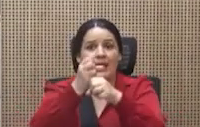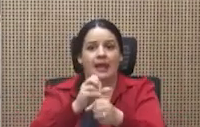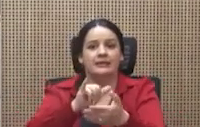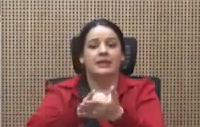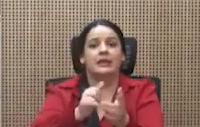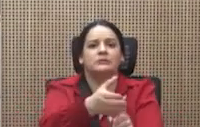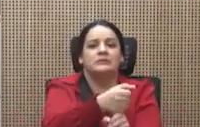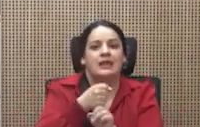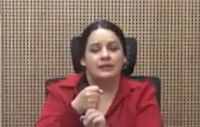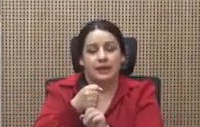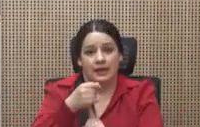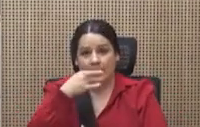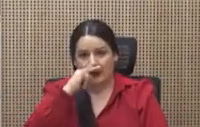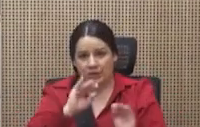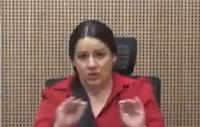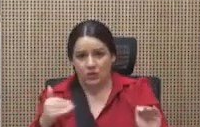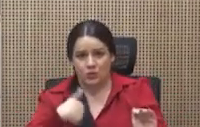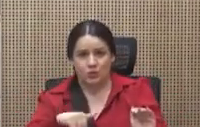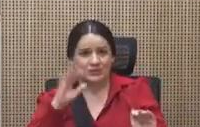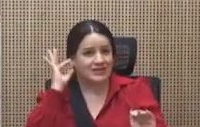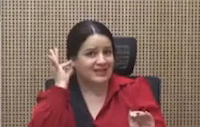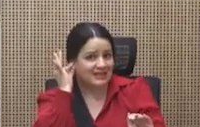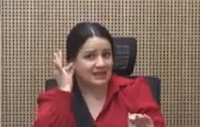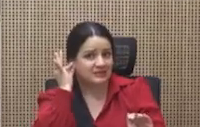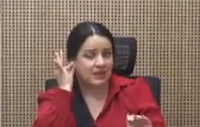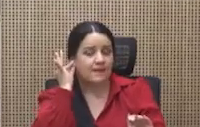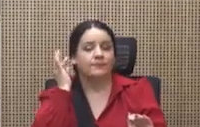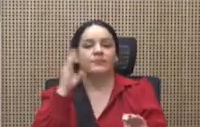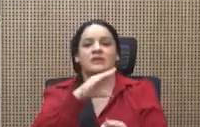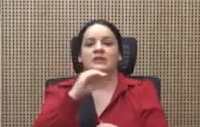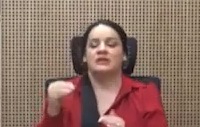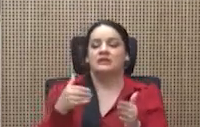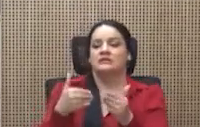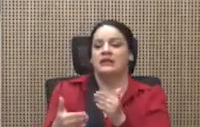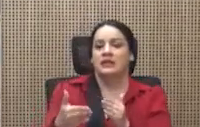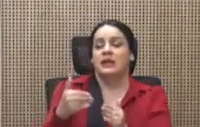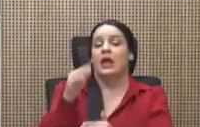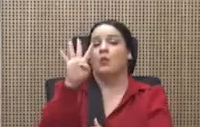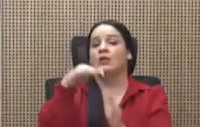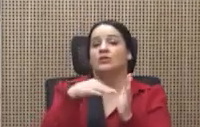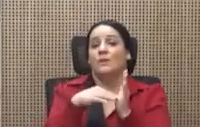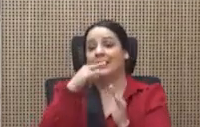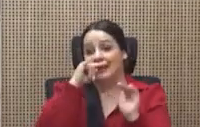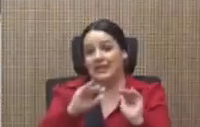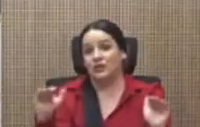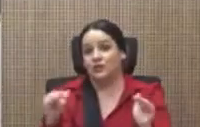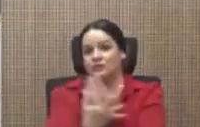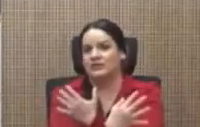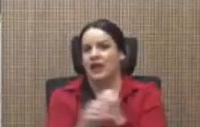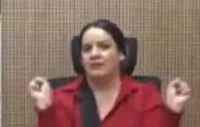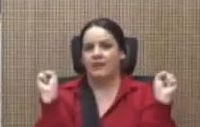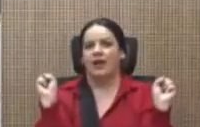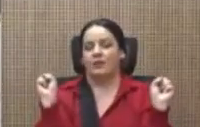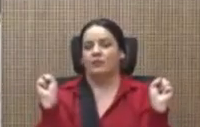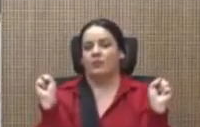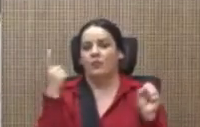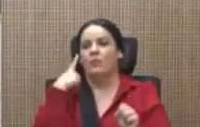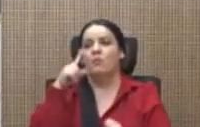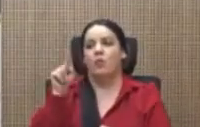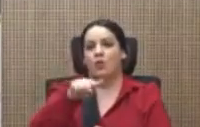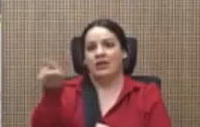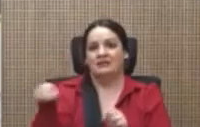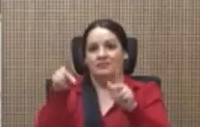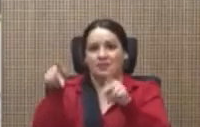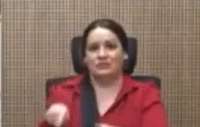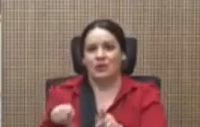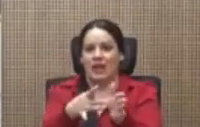y ha logrado el rescate de cerca de cuatro mil niños que estaban siendo Víctimas de estos monstruos esta perversa industria mueve